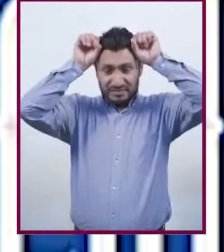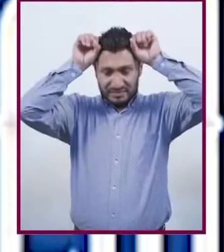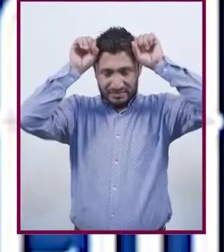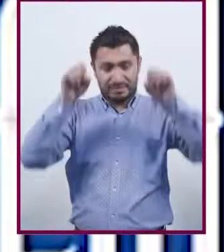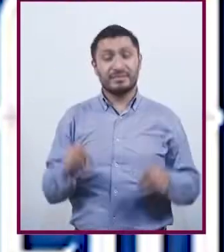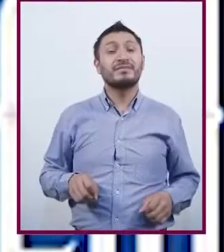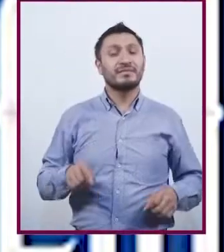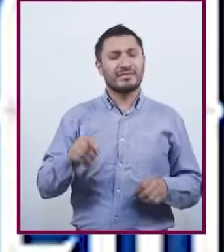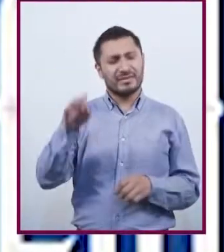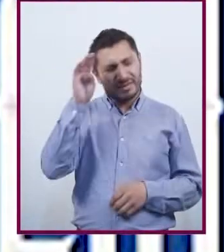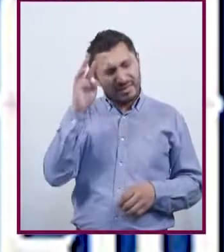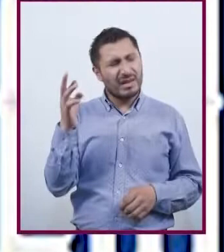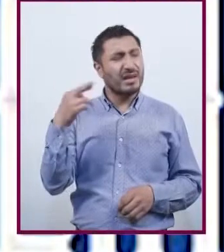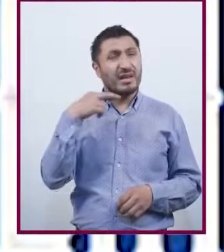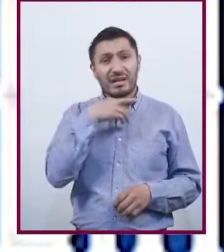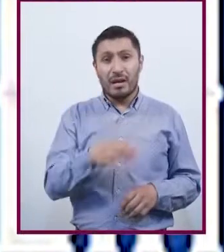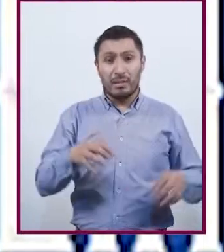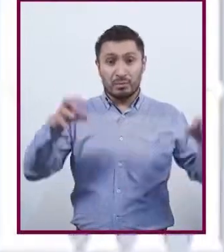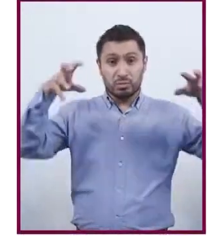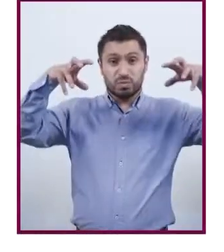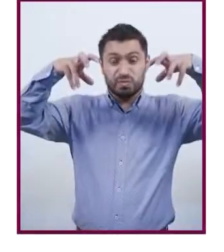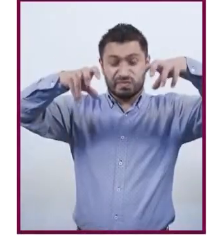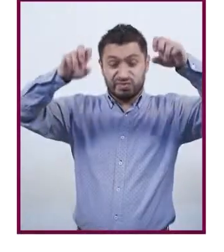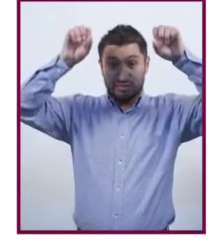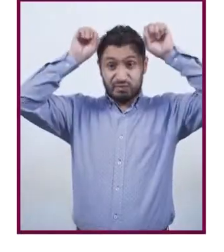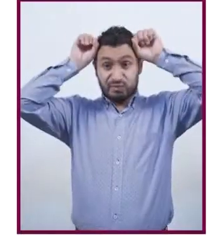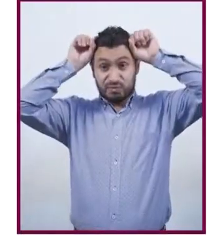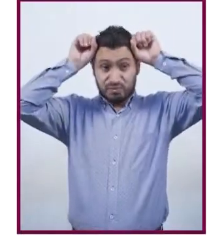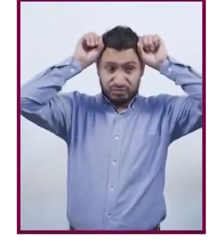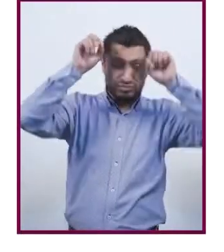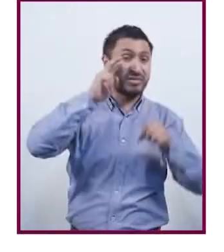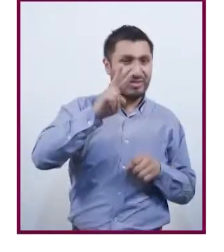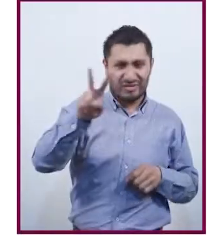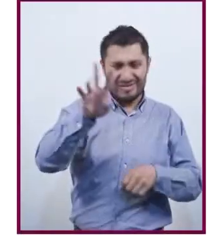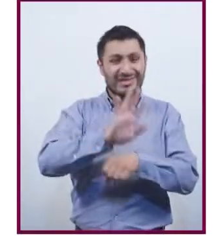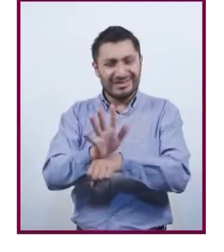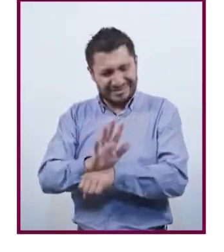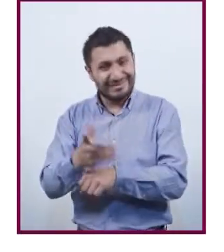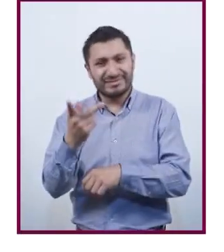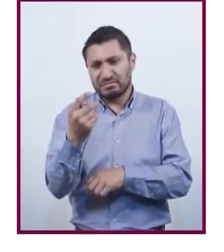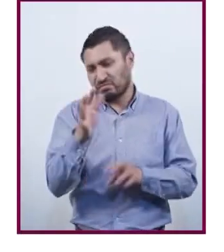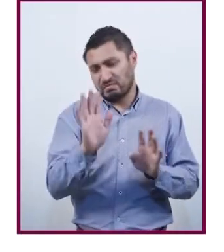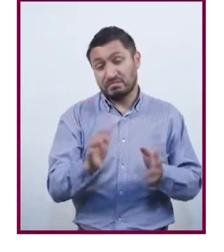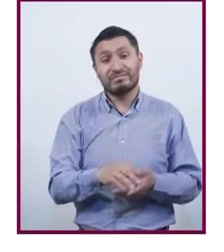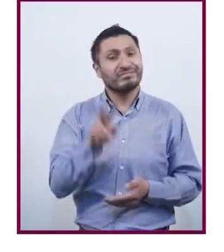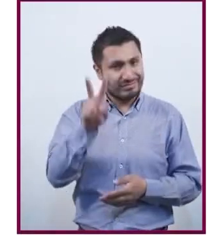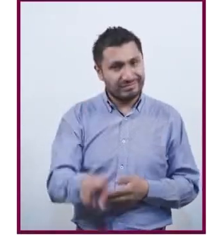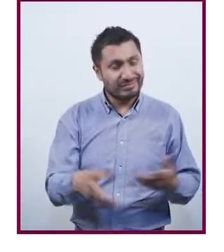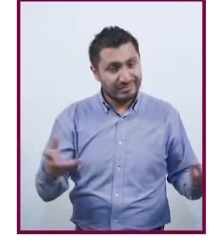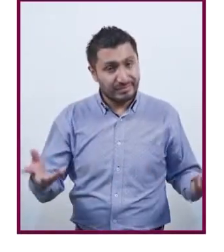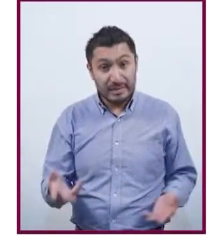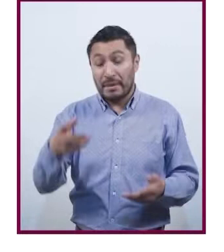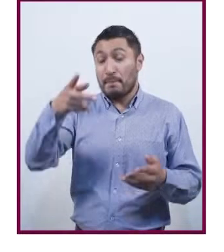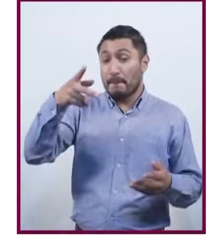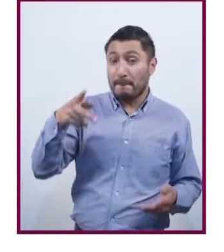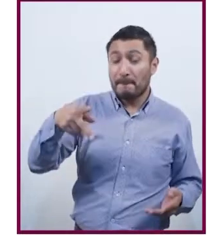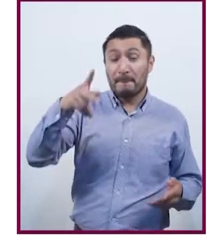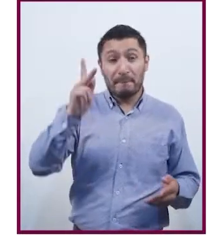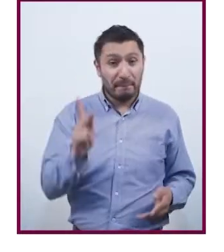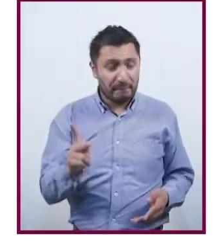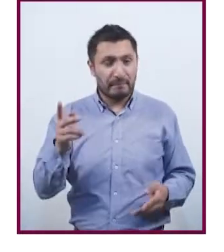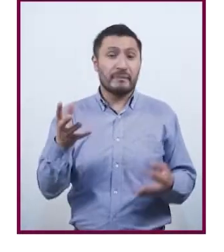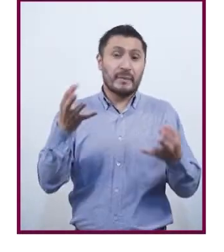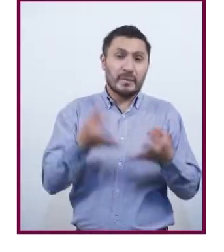palabra Frankenstein, pensamos de inmediato en el monstruo que tantas veces hemos visto en el cine y la televisión. ¿A poco no?